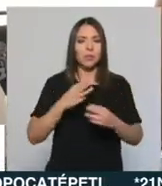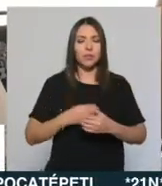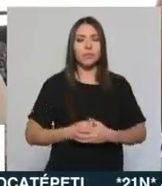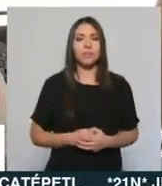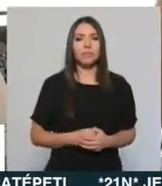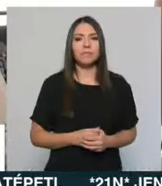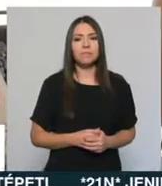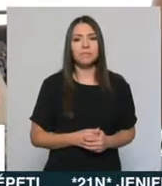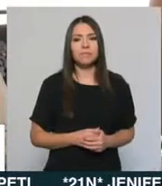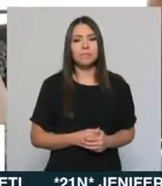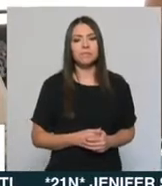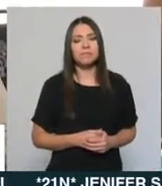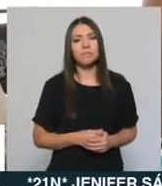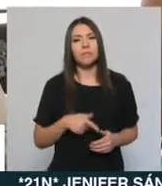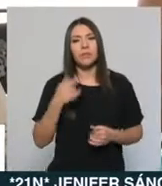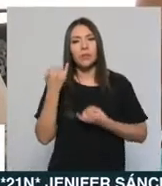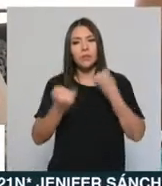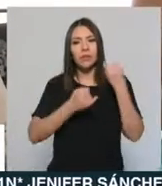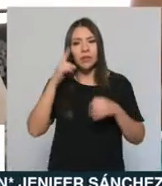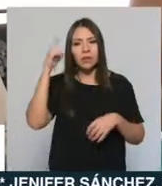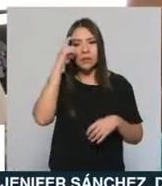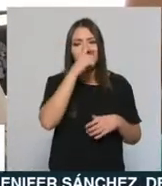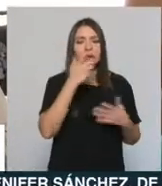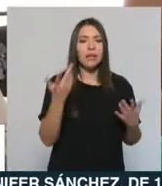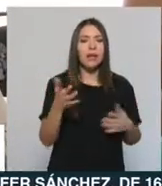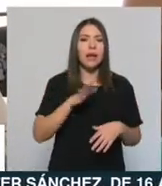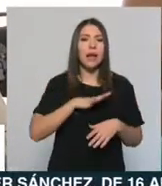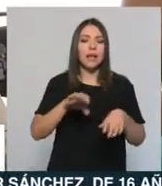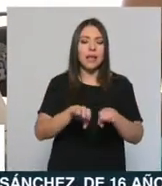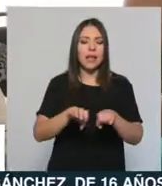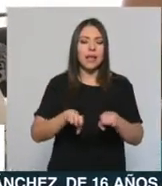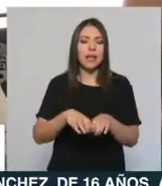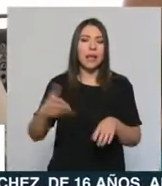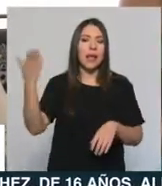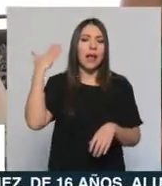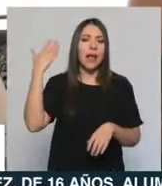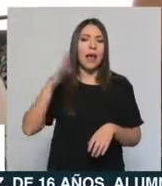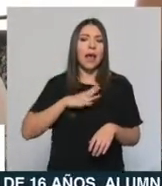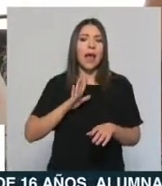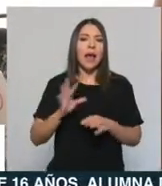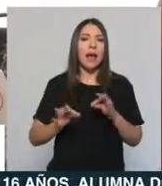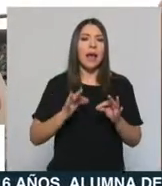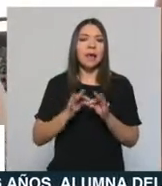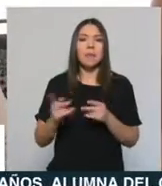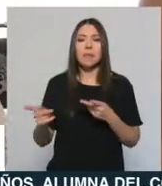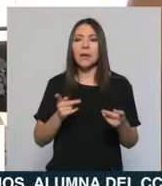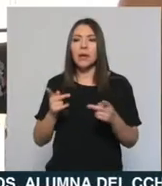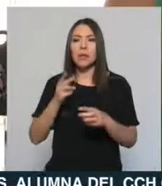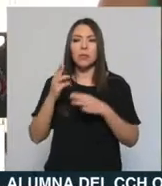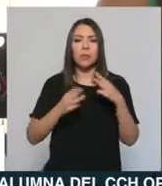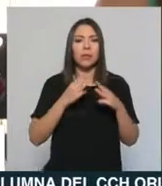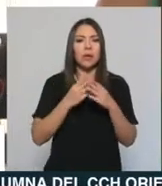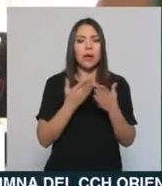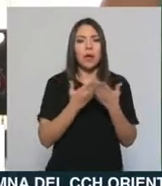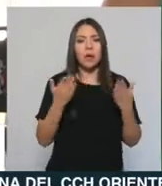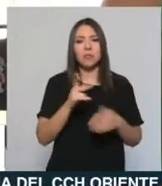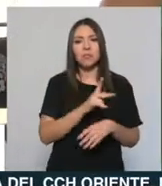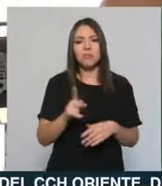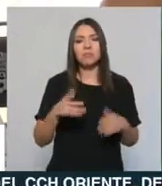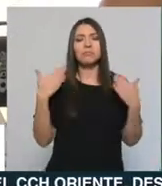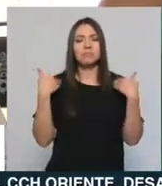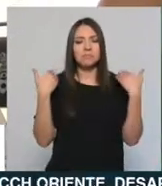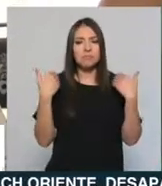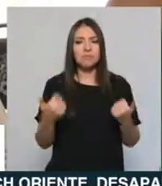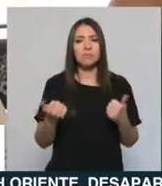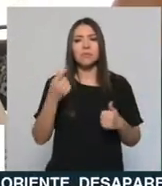partidos complicados a lo mejor por equipos que ya tienen una preparación de cara al Mundial, nosotros lo vamos a tomar de la mejor manera para